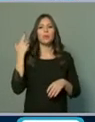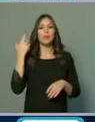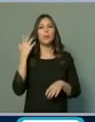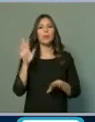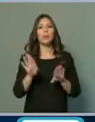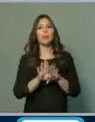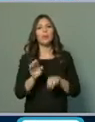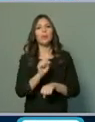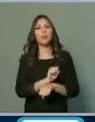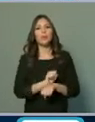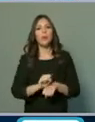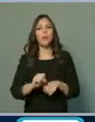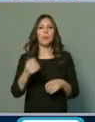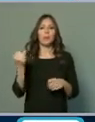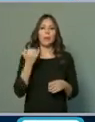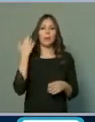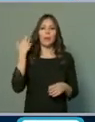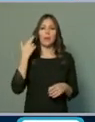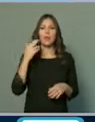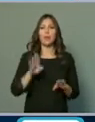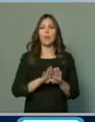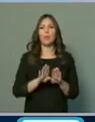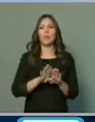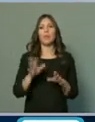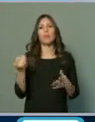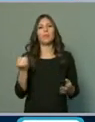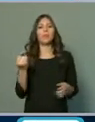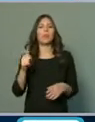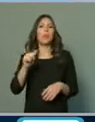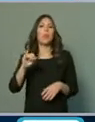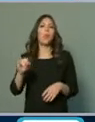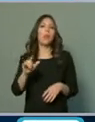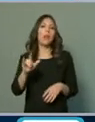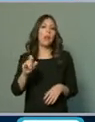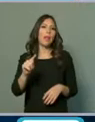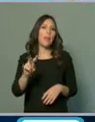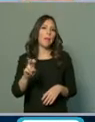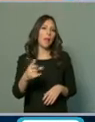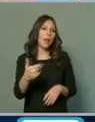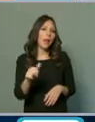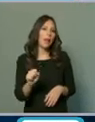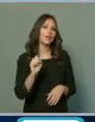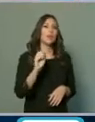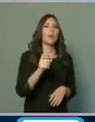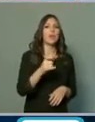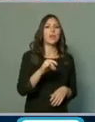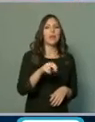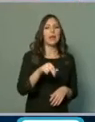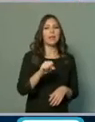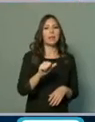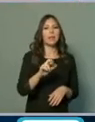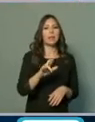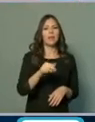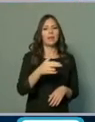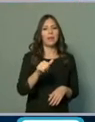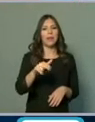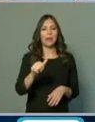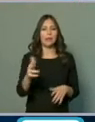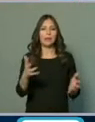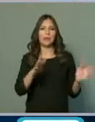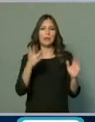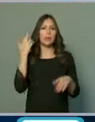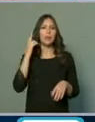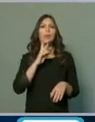dulce, Julieta Venegas. Una Jimena Sariñana, ¿no? Exacto. Algo así por el estilo. Oye, fíjate que me parece muy interesante porque, como